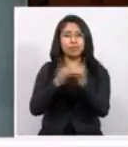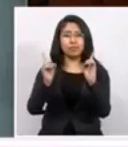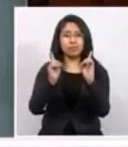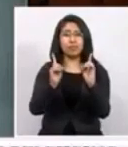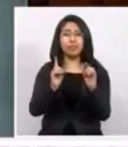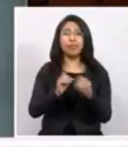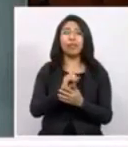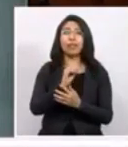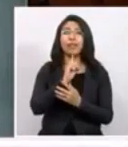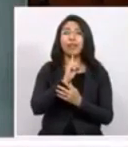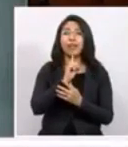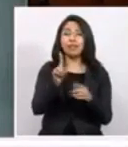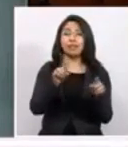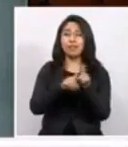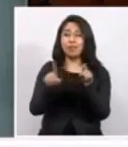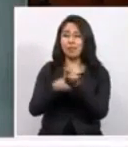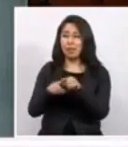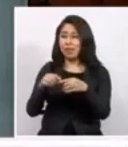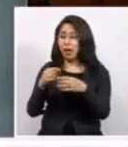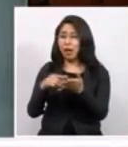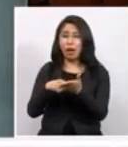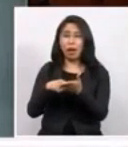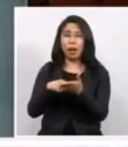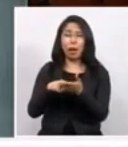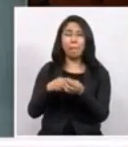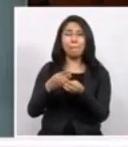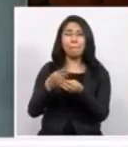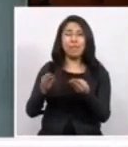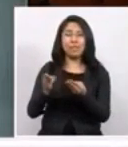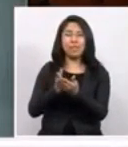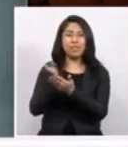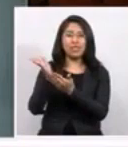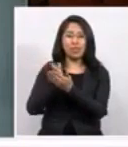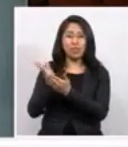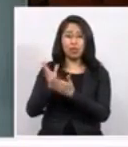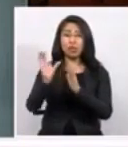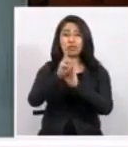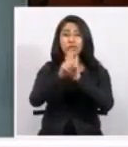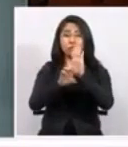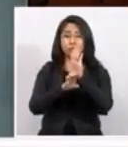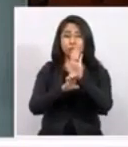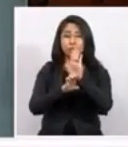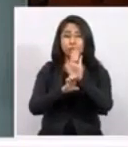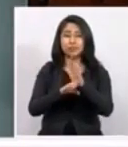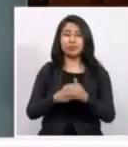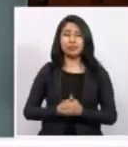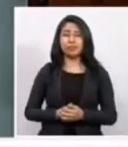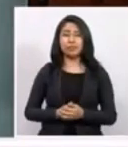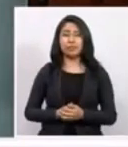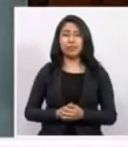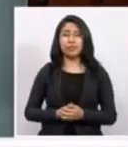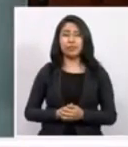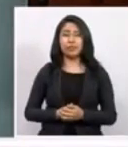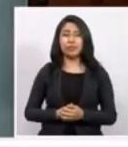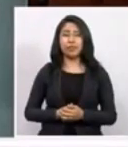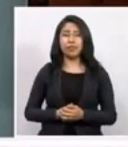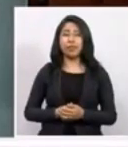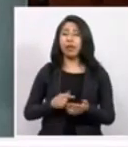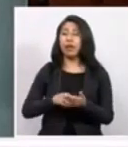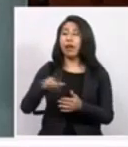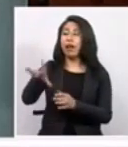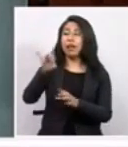también materialización de los derechos contenidos en nuestra Constitución Política del Estado. De nada sirve elegir a